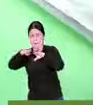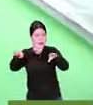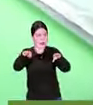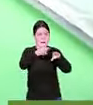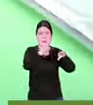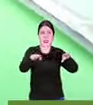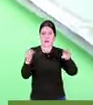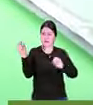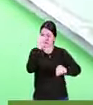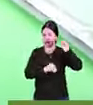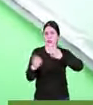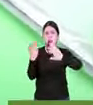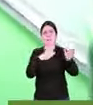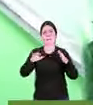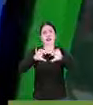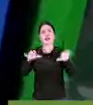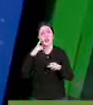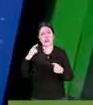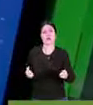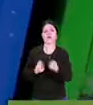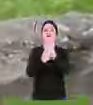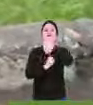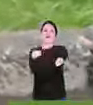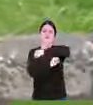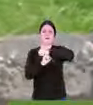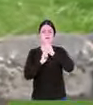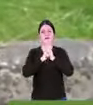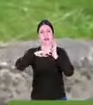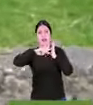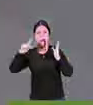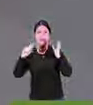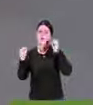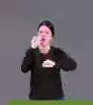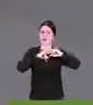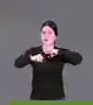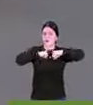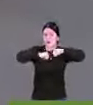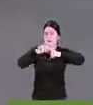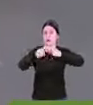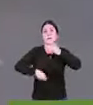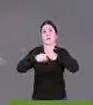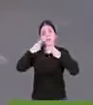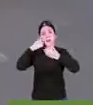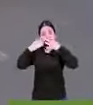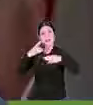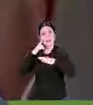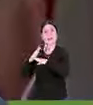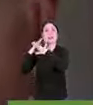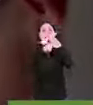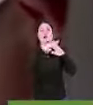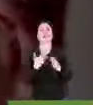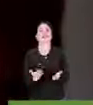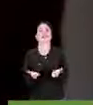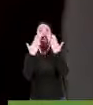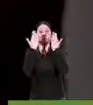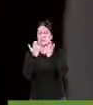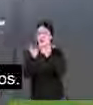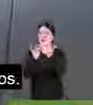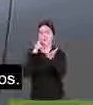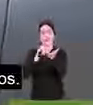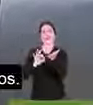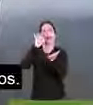el fortalecimiento técnico, operacional, de infraestructura y de seguridad para prestar un servicio de calidad a